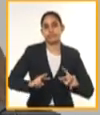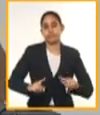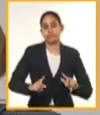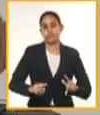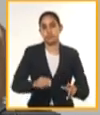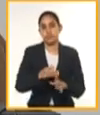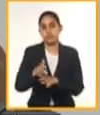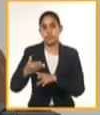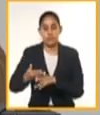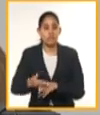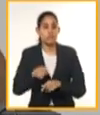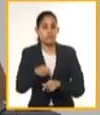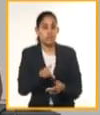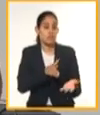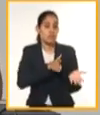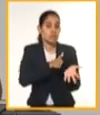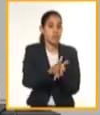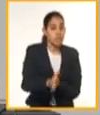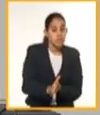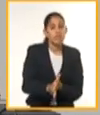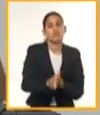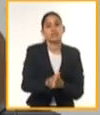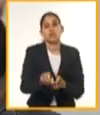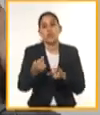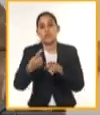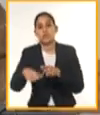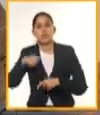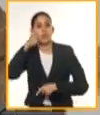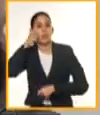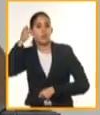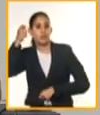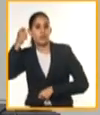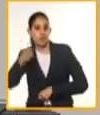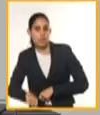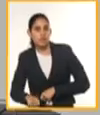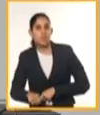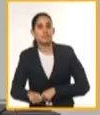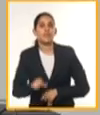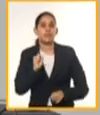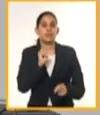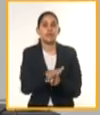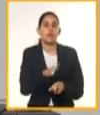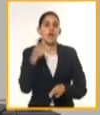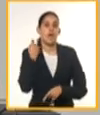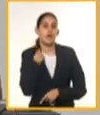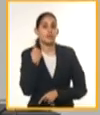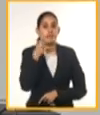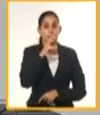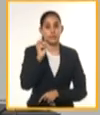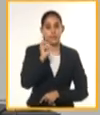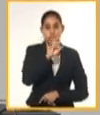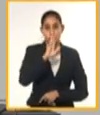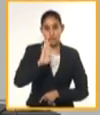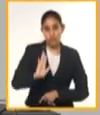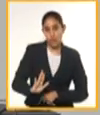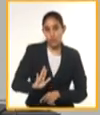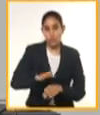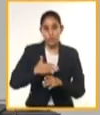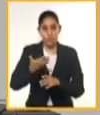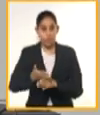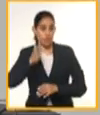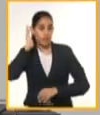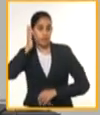Georgia se han intentado repetir varias veces, y Ucrania se había hecho en el 2005, en el 2007 Putin va a la conferencia de Múnich,